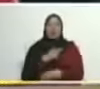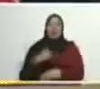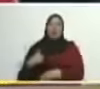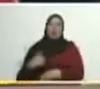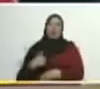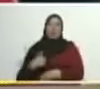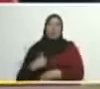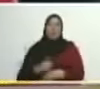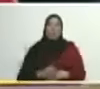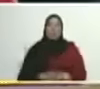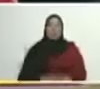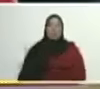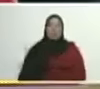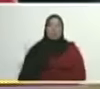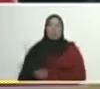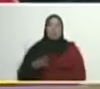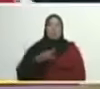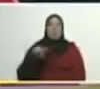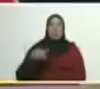se da el triunfo de Cuba.